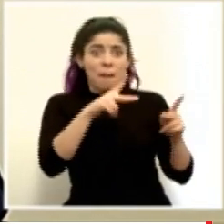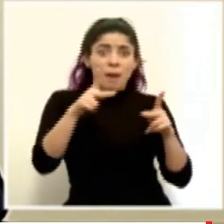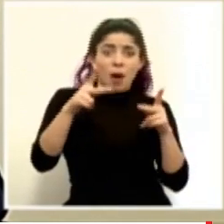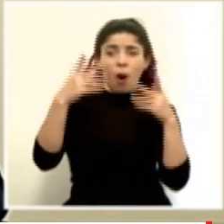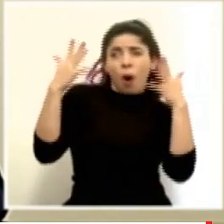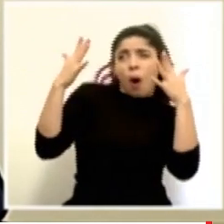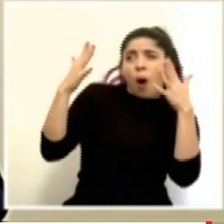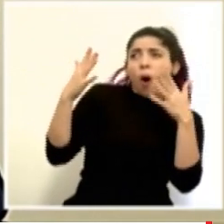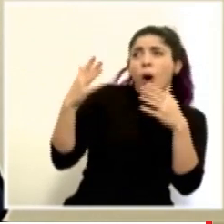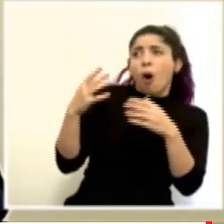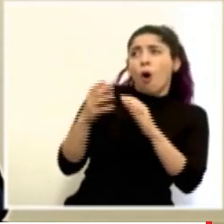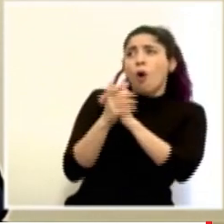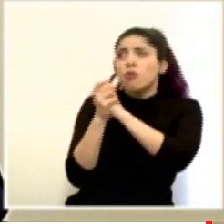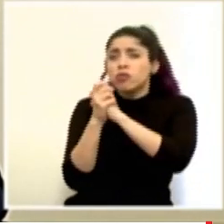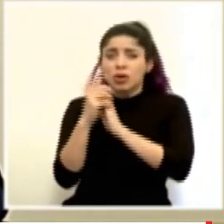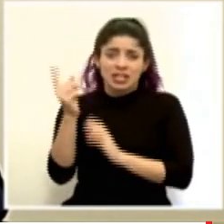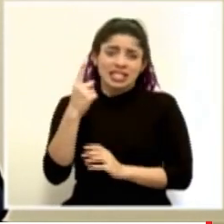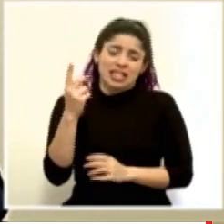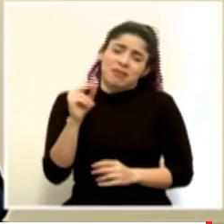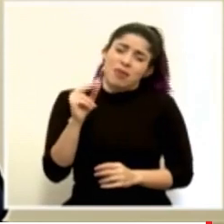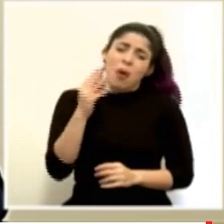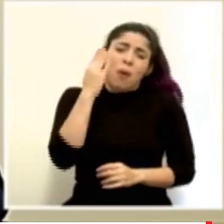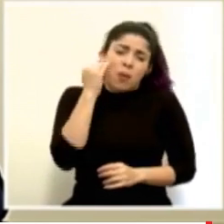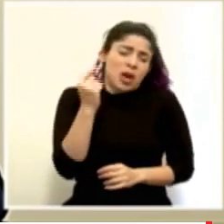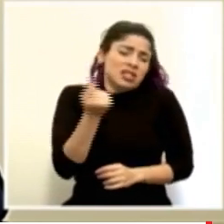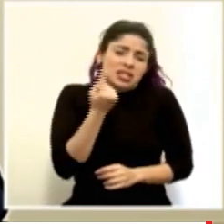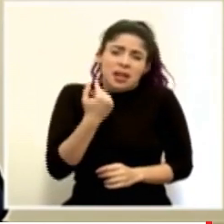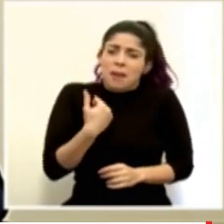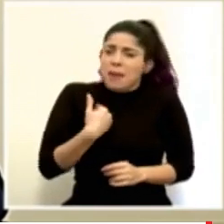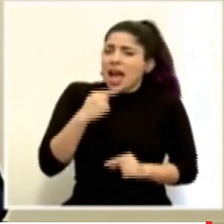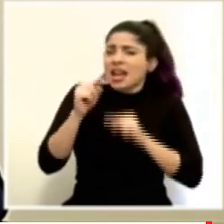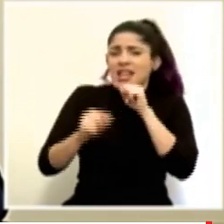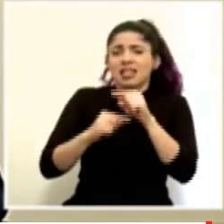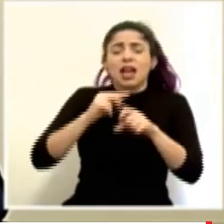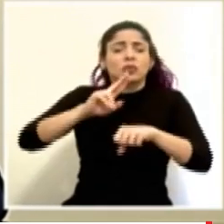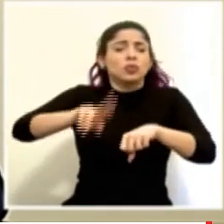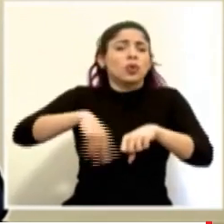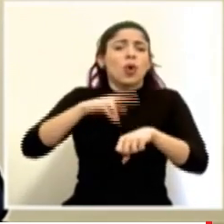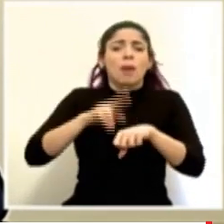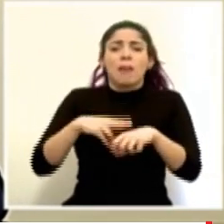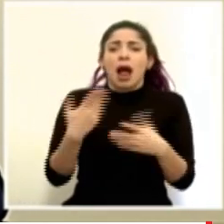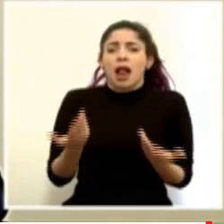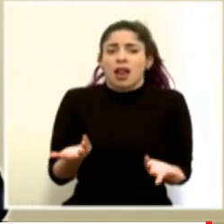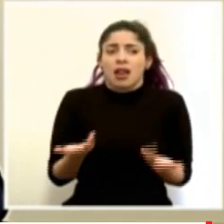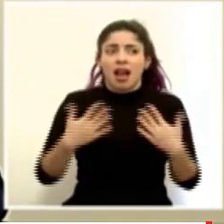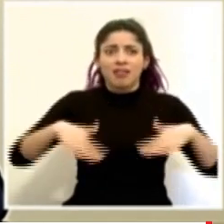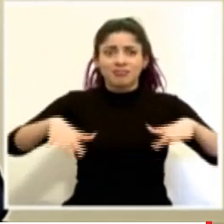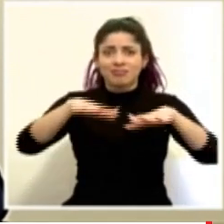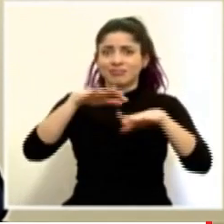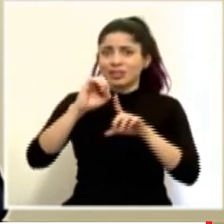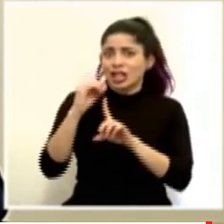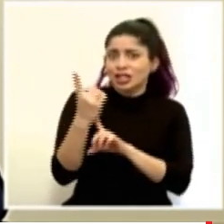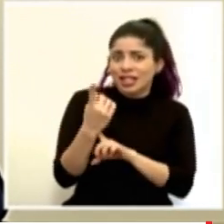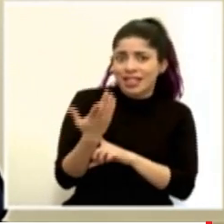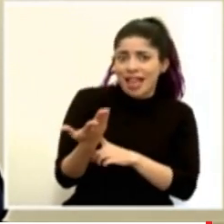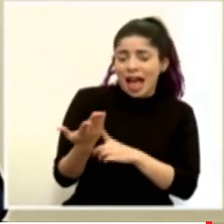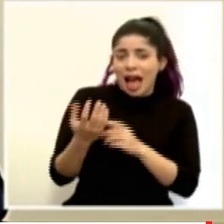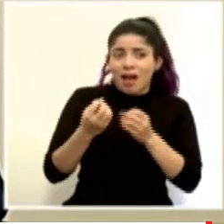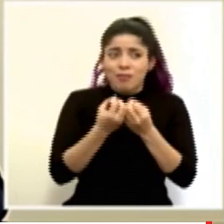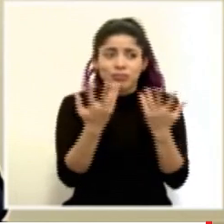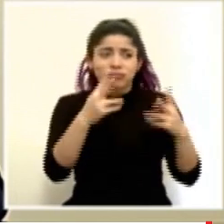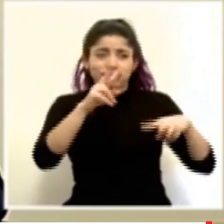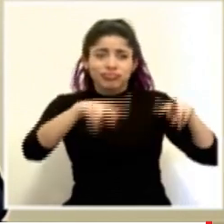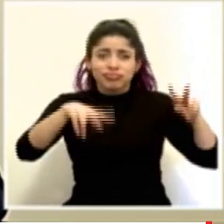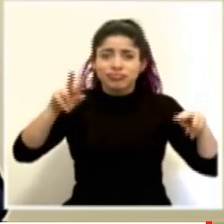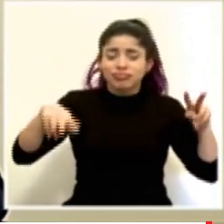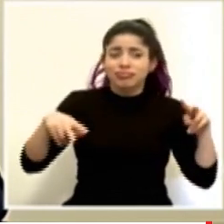alabanzas o que haya siempre aplausos, porque siempre van a haber críticas, y eso es normal justamente en medio de una sociedad, en medio de una pluralidad,